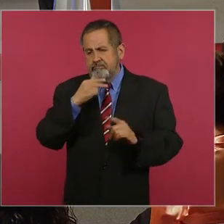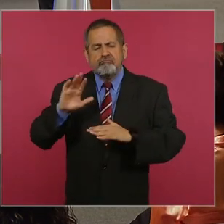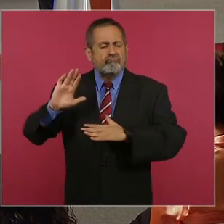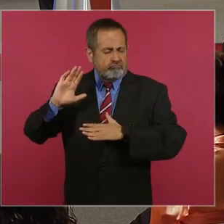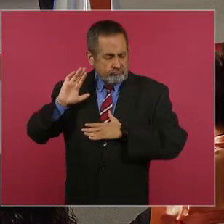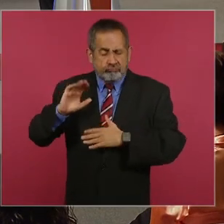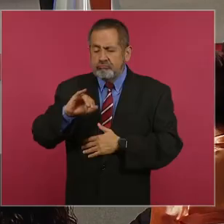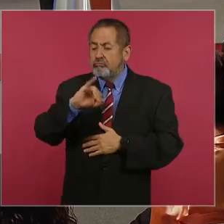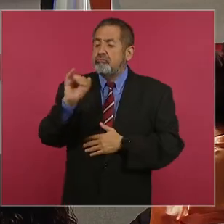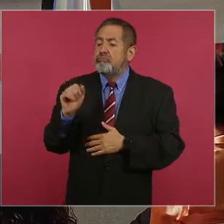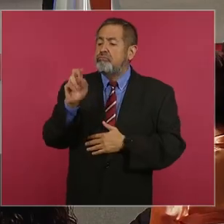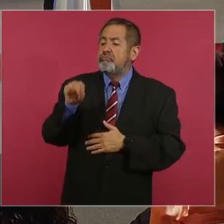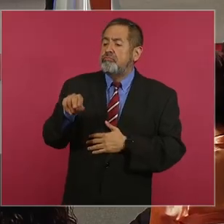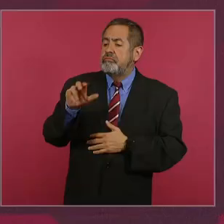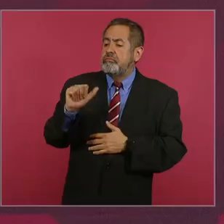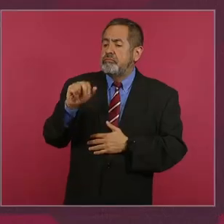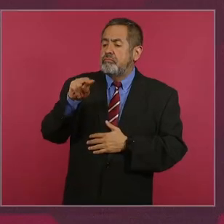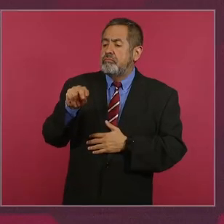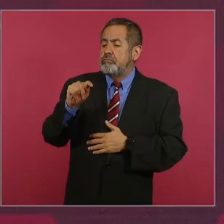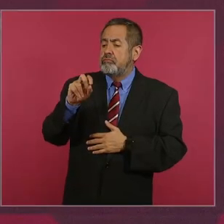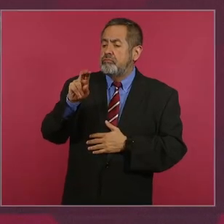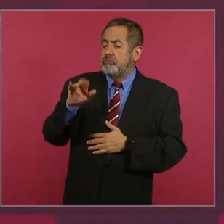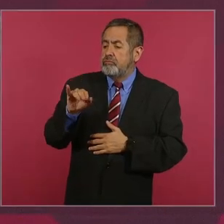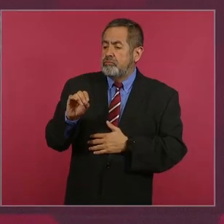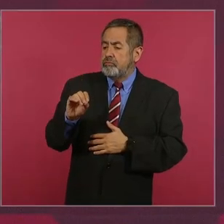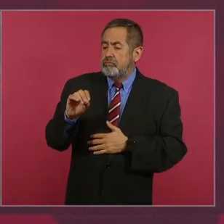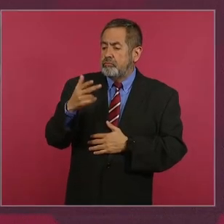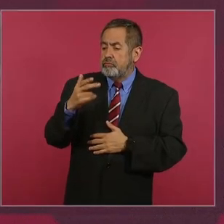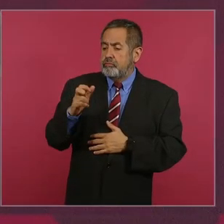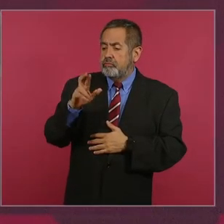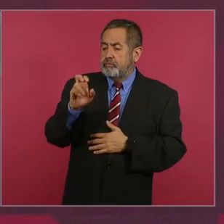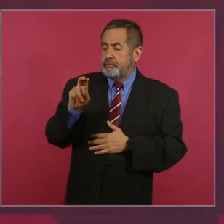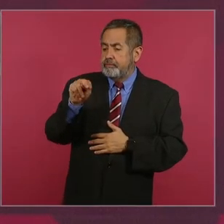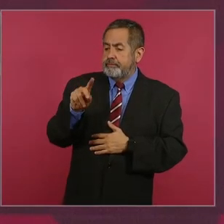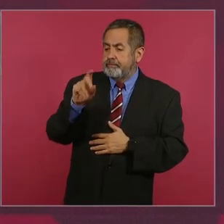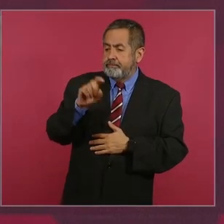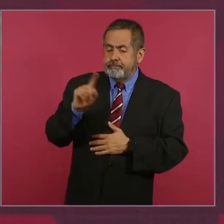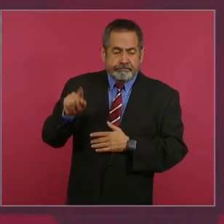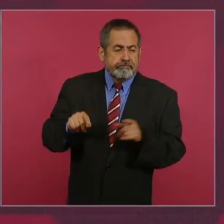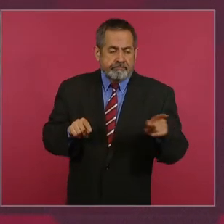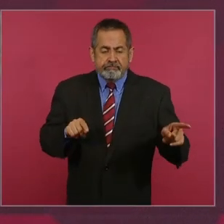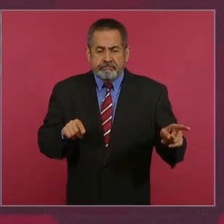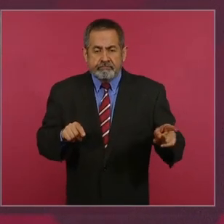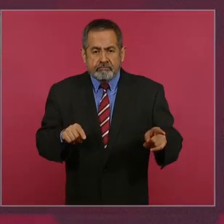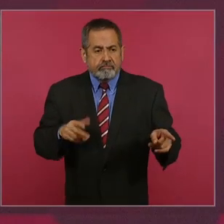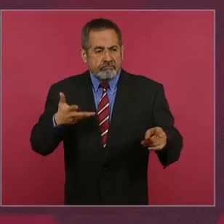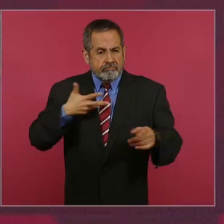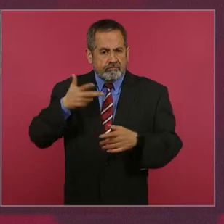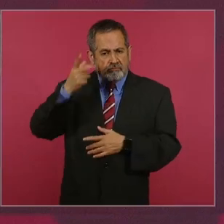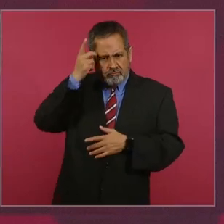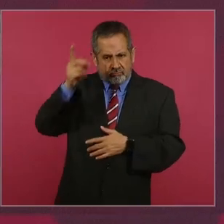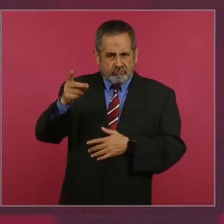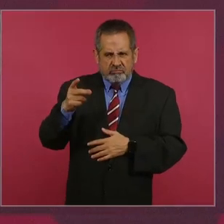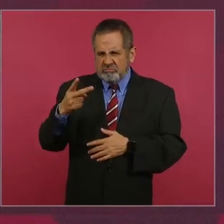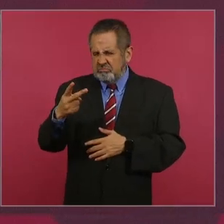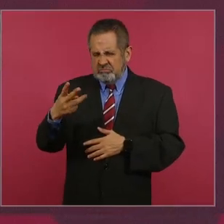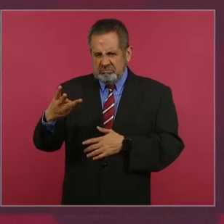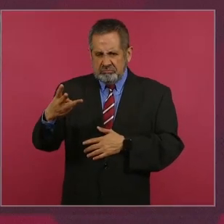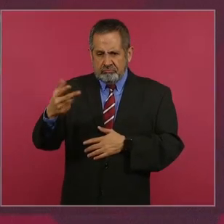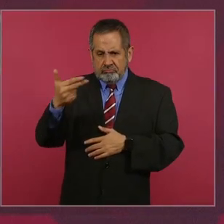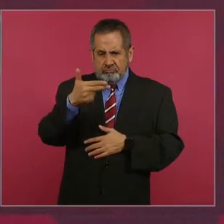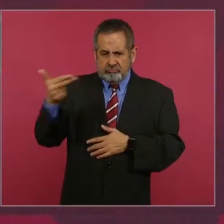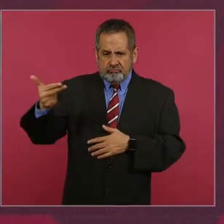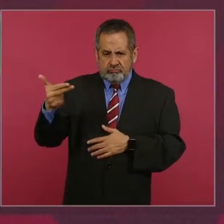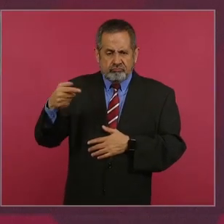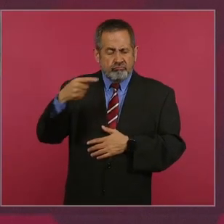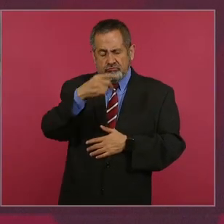que tiene dos, tres hoteles para